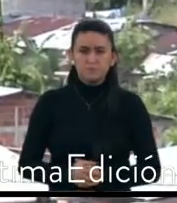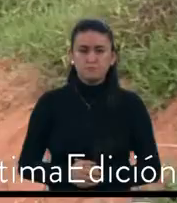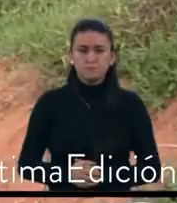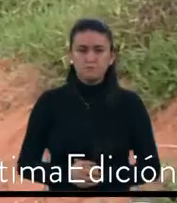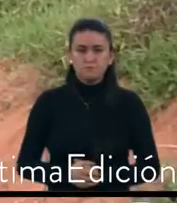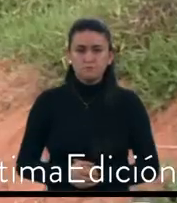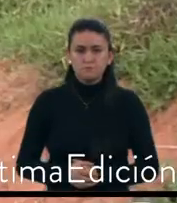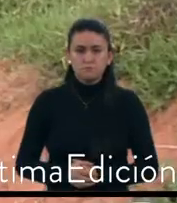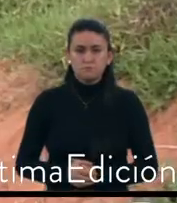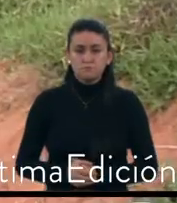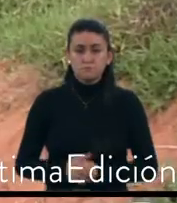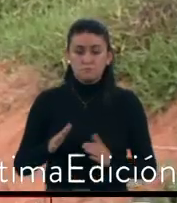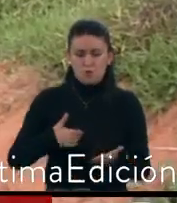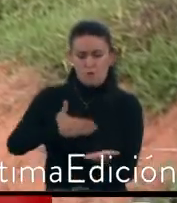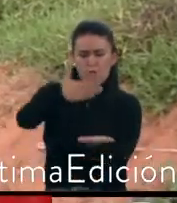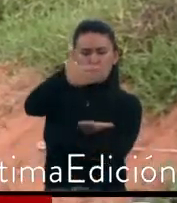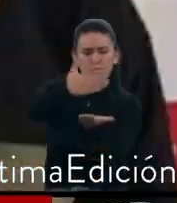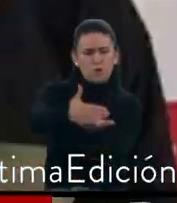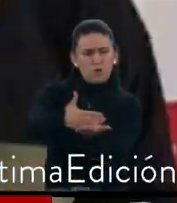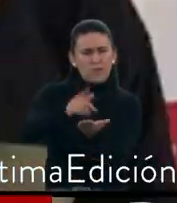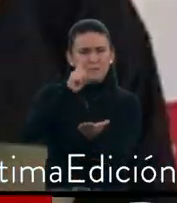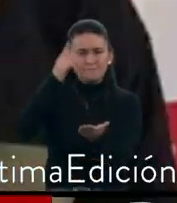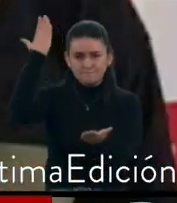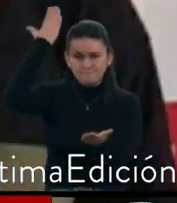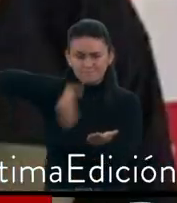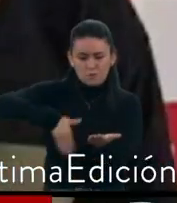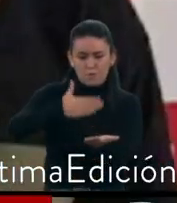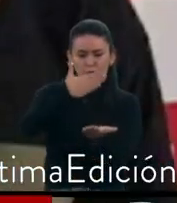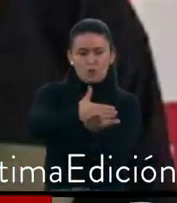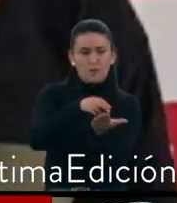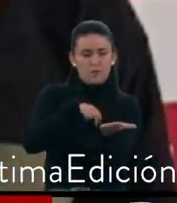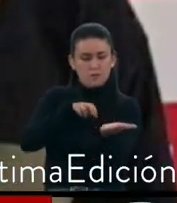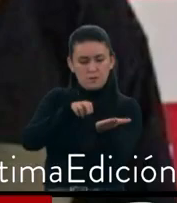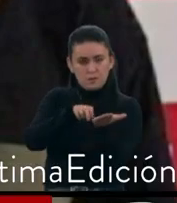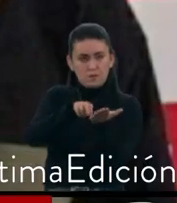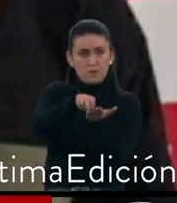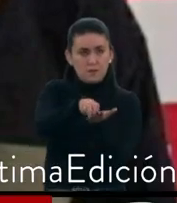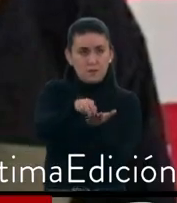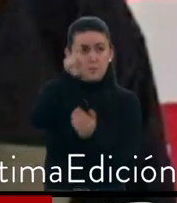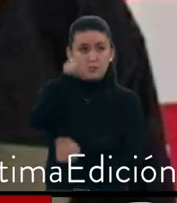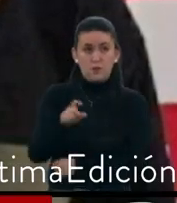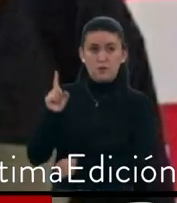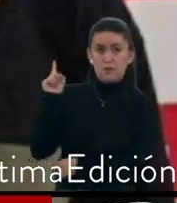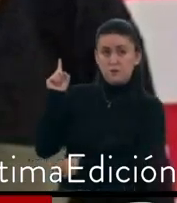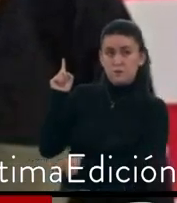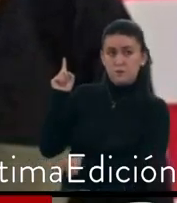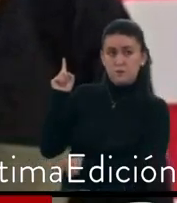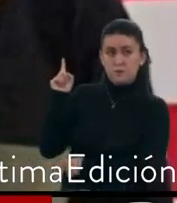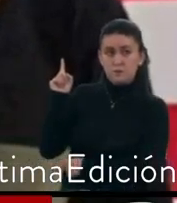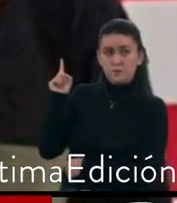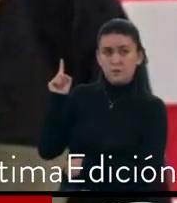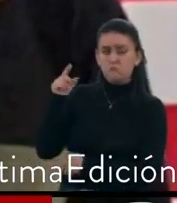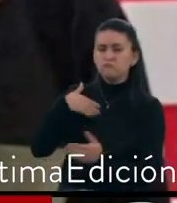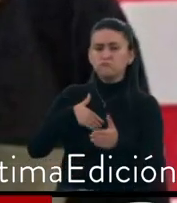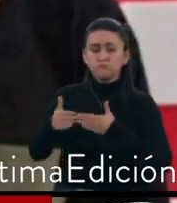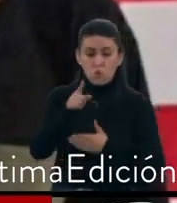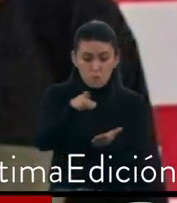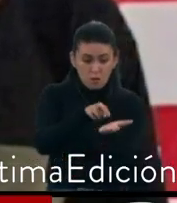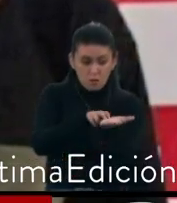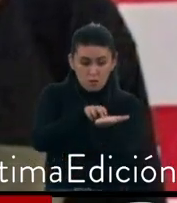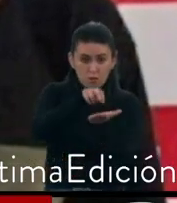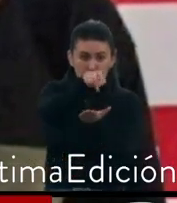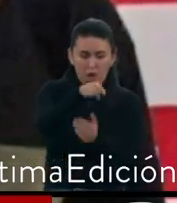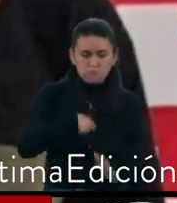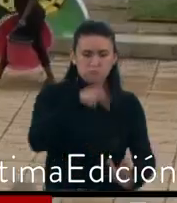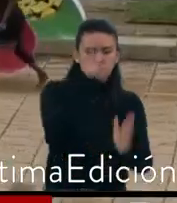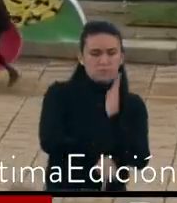Cruzar una frontera invisible, al parecer, fue lo que motivó a Yair Moya Bejarano, alias Ganja, y Freddy Quejada, alias Yonti, masacrar a 3 niños entre los